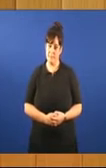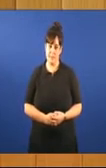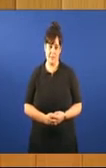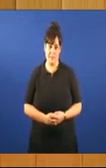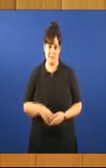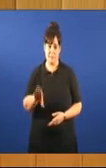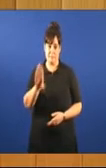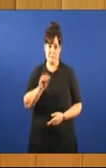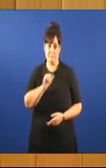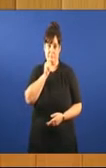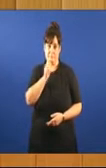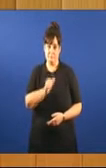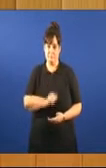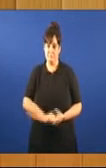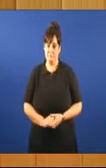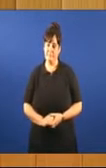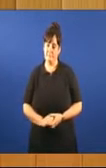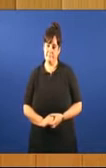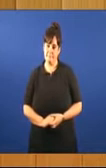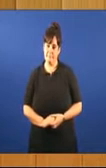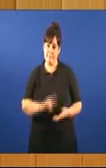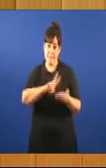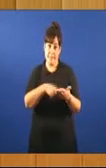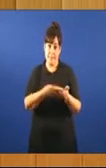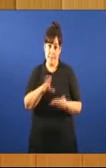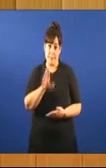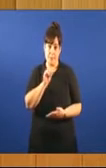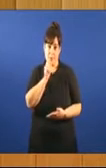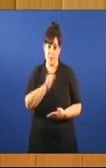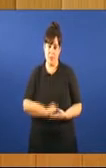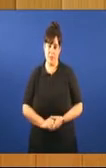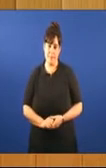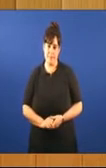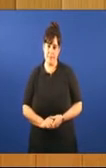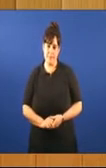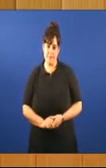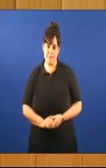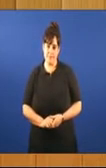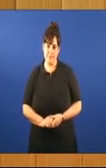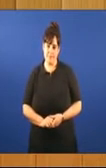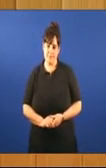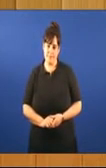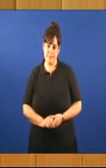cortiñas. Ao raso cas lebres, dormín nas campías.